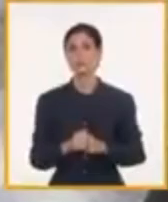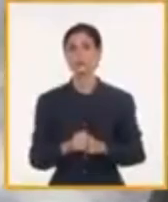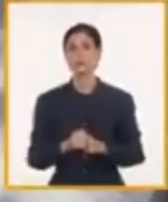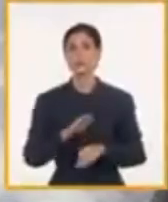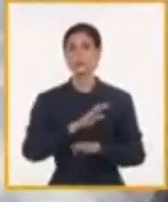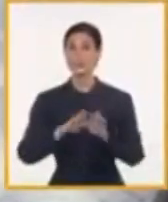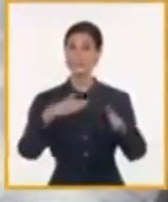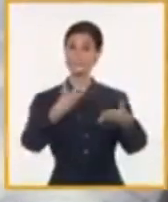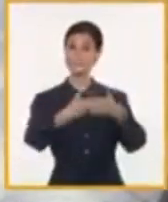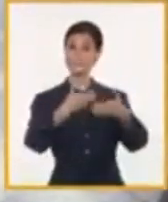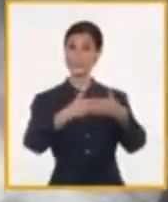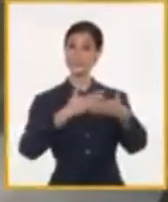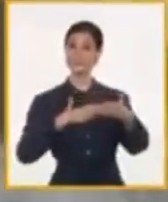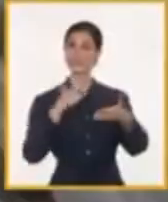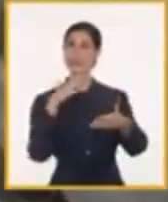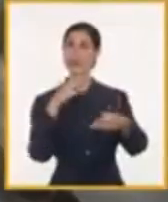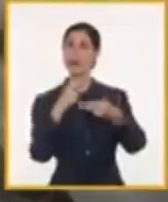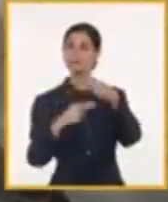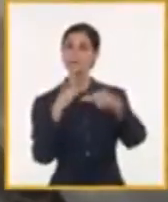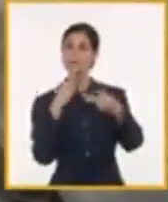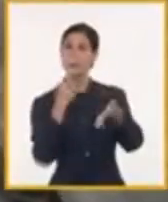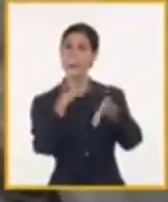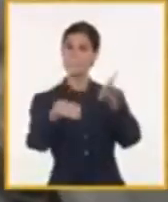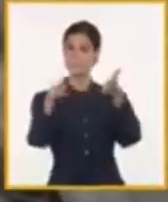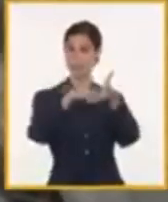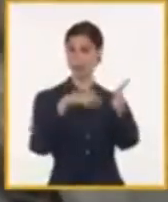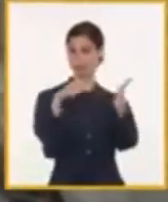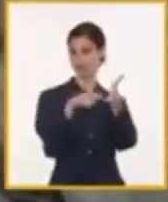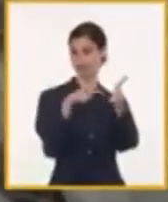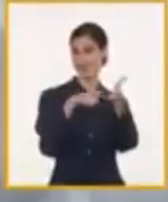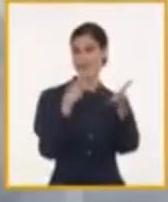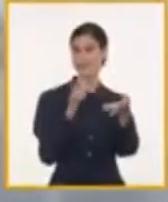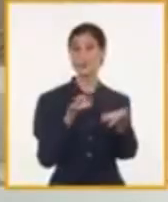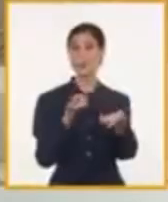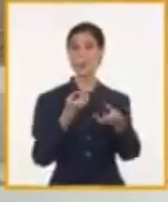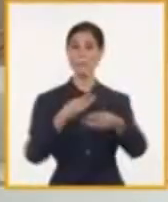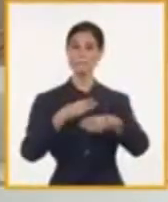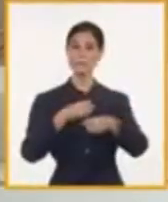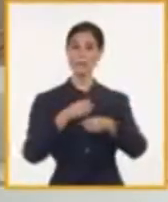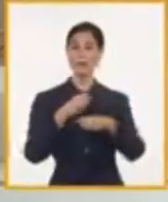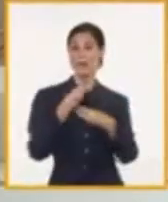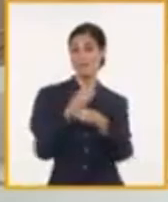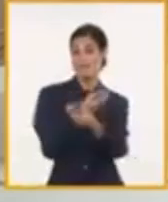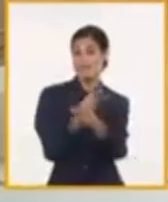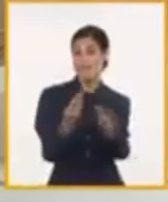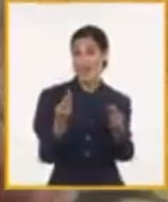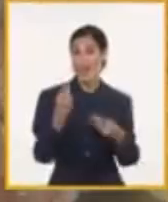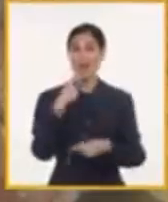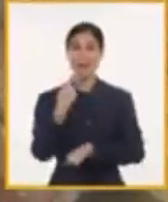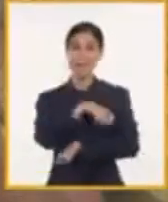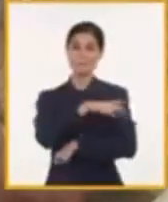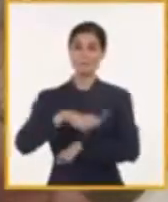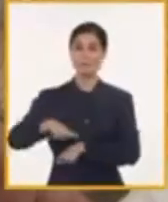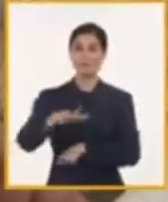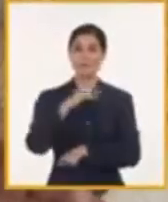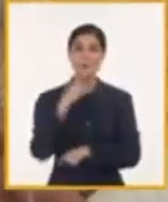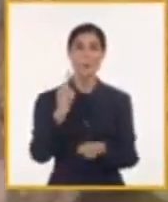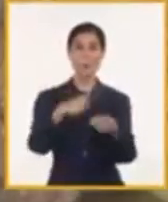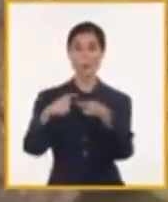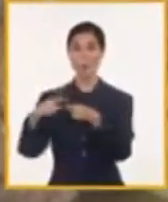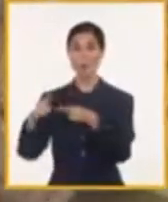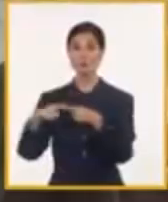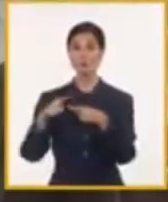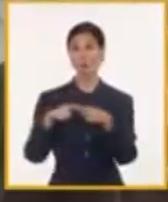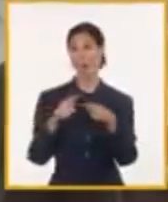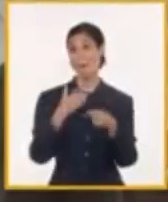empresa materializa un programa destinado a incrementar la oferta a la población a partir de derivados de sus capturas y de